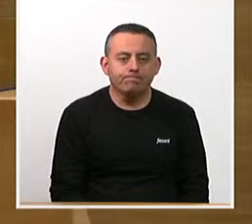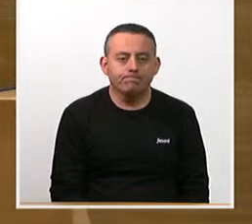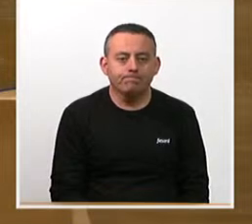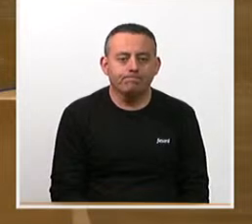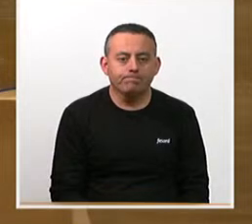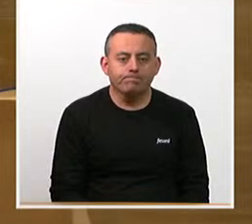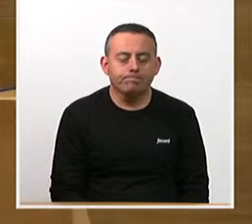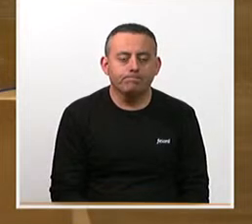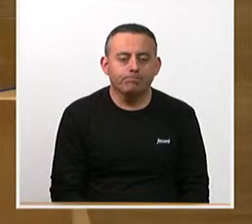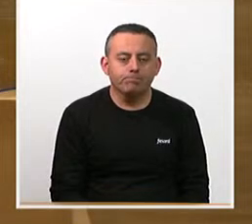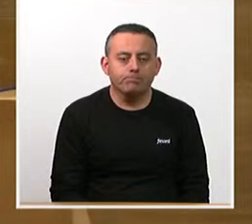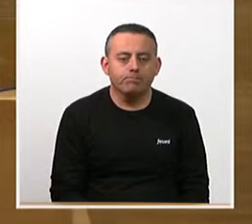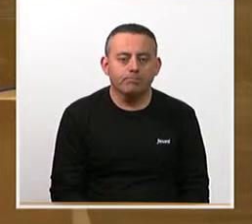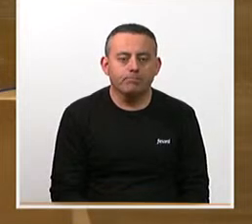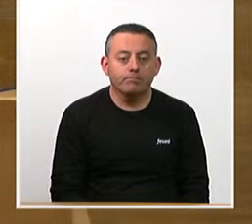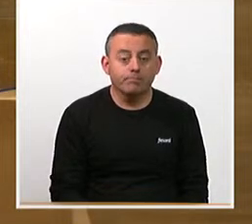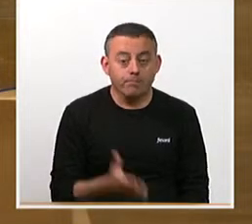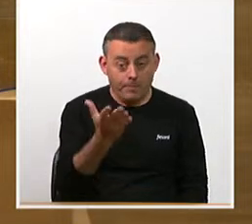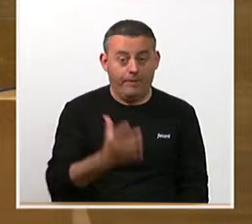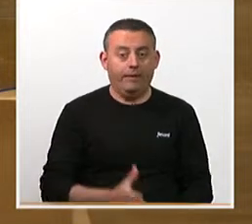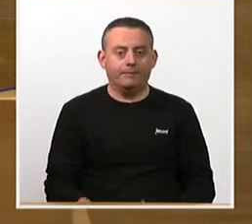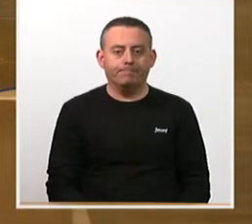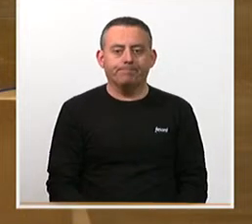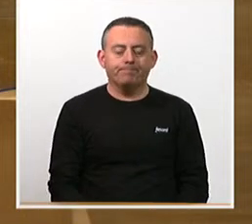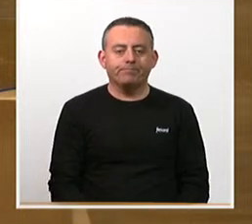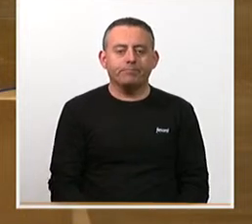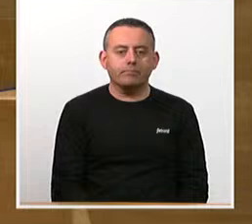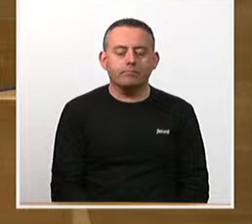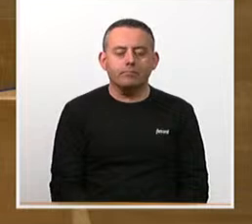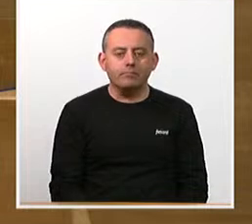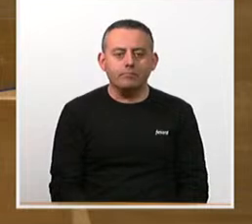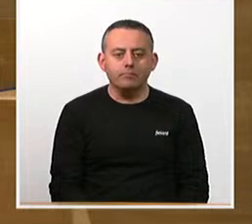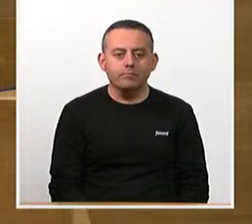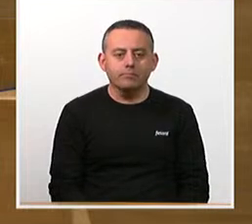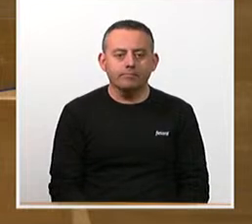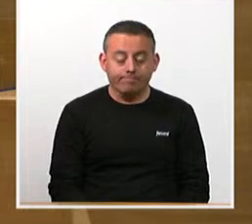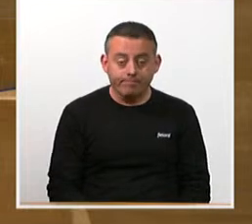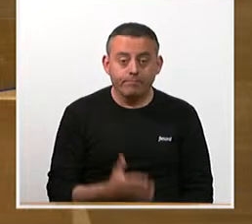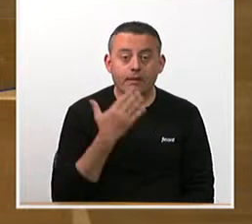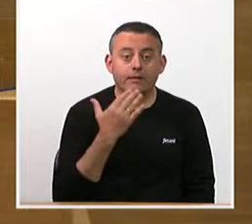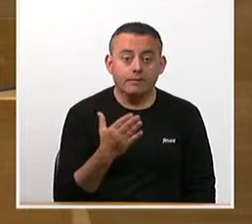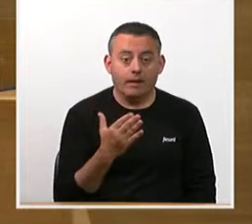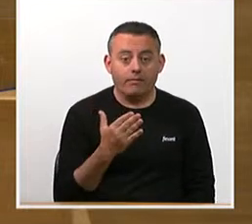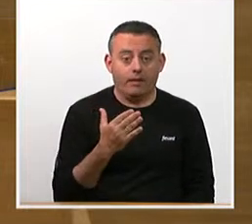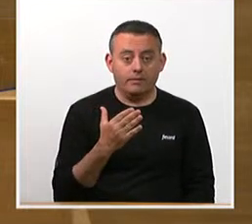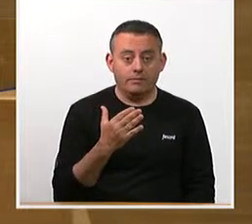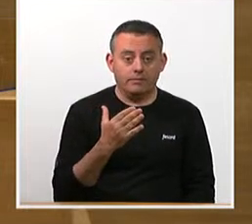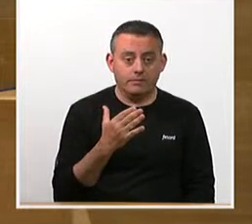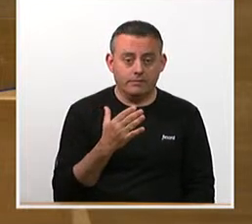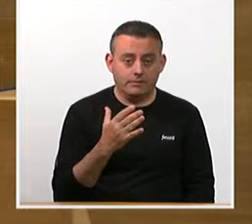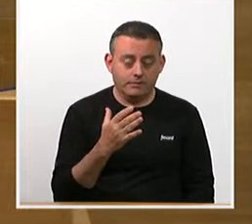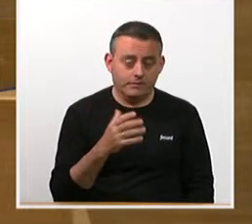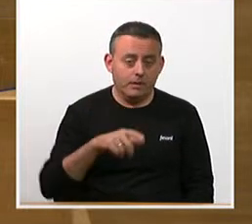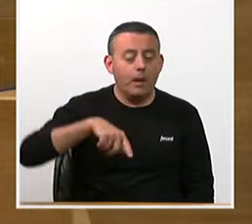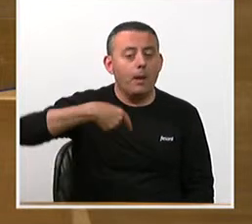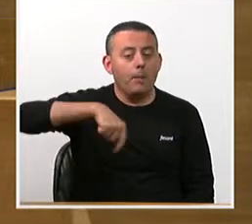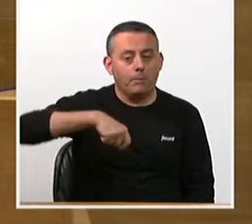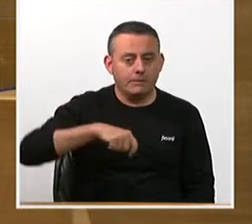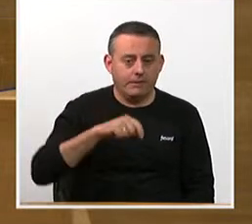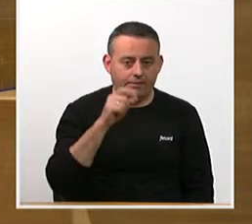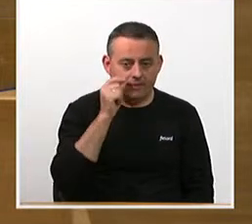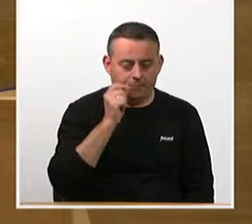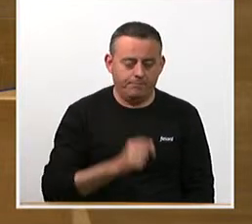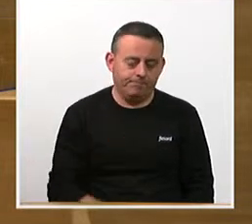am Cuando quiera gracias señora presidente señorías señora